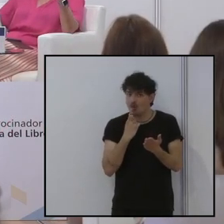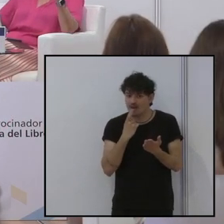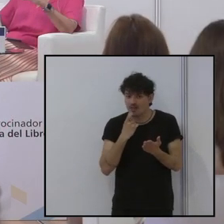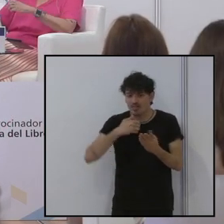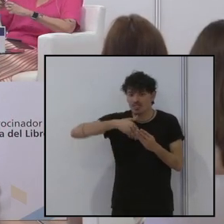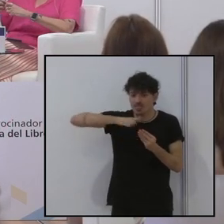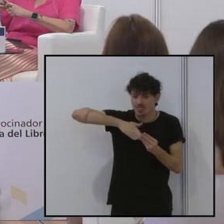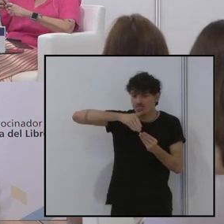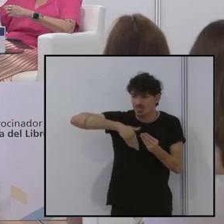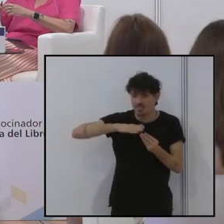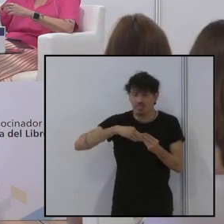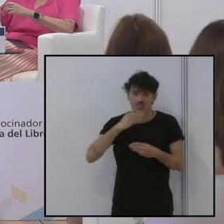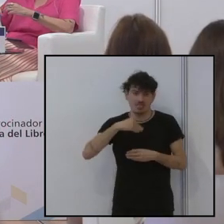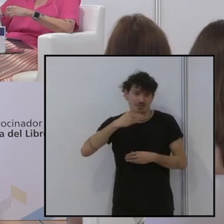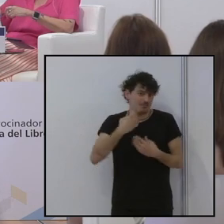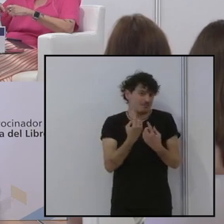contar lo que chupaba. Sí, sí, sí. Sí.